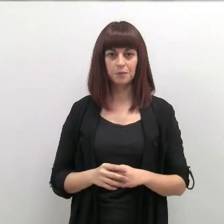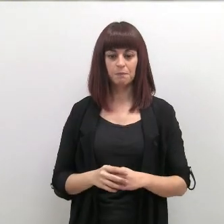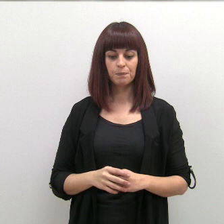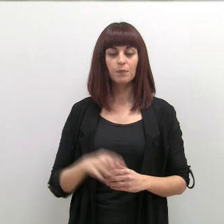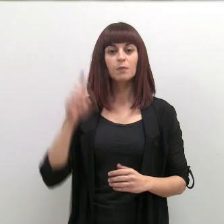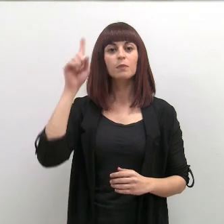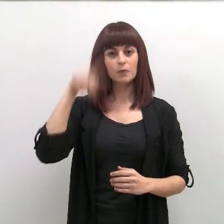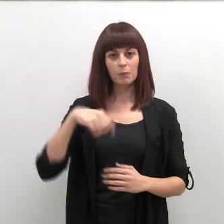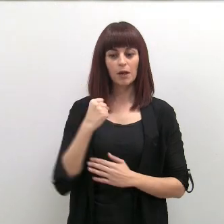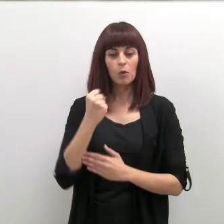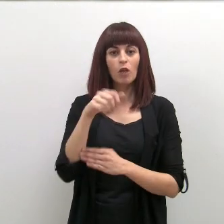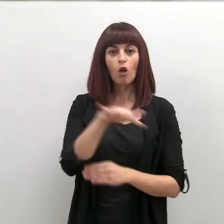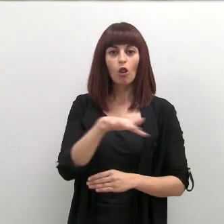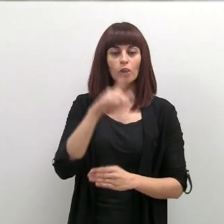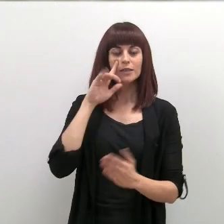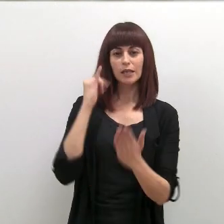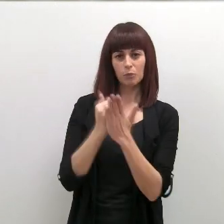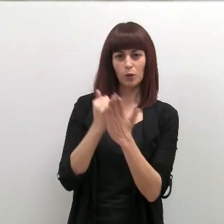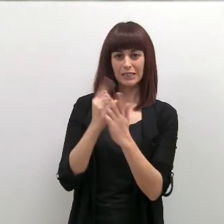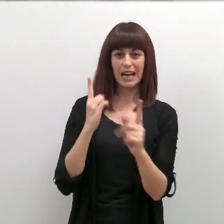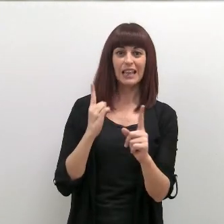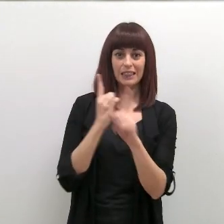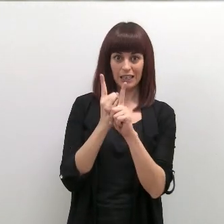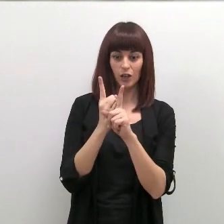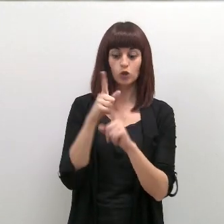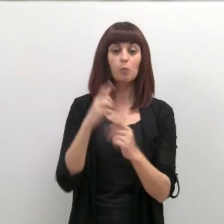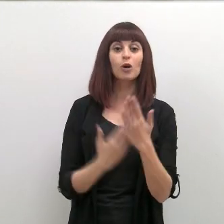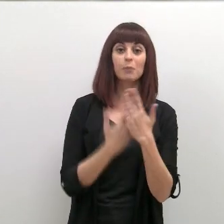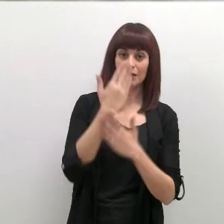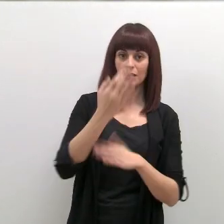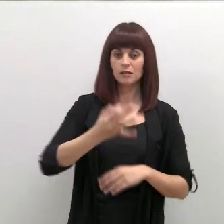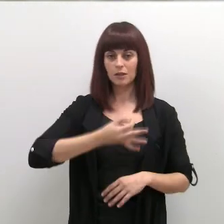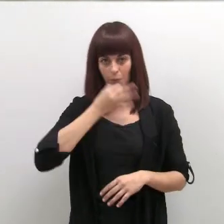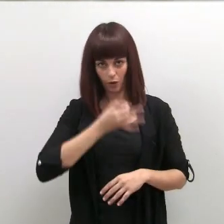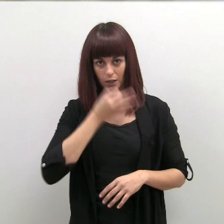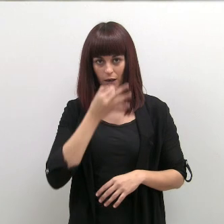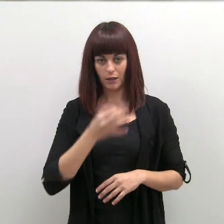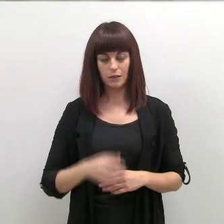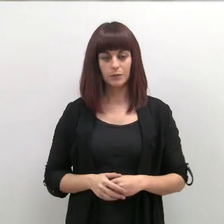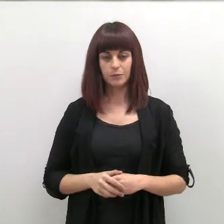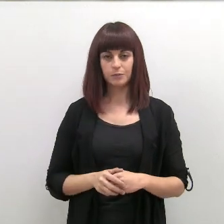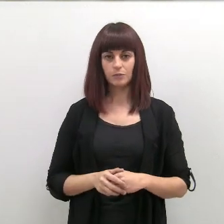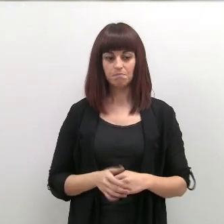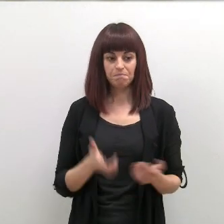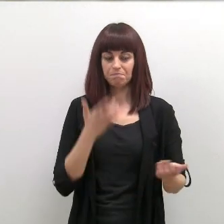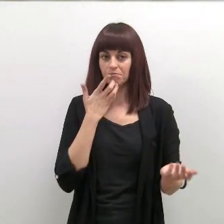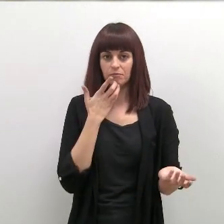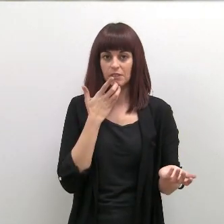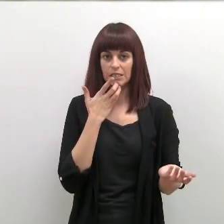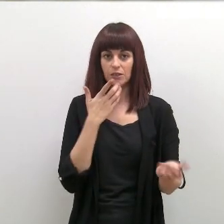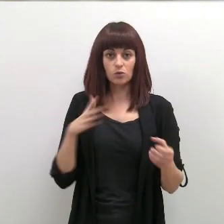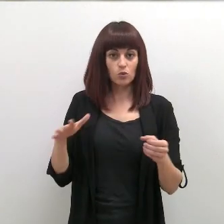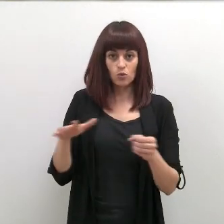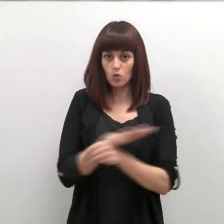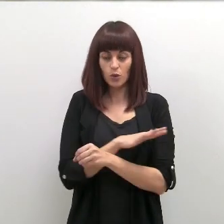Estamos reforzando también las tomas de test de antígenos por las mañanas y tardes cuando no se puede